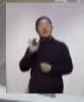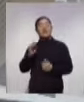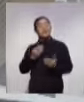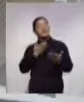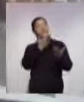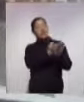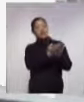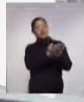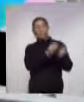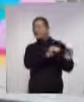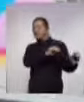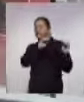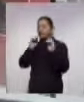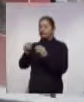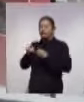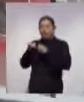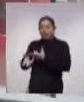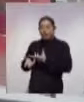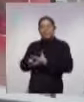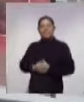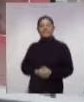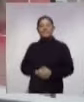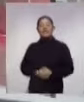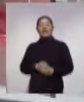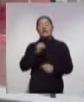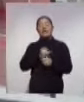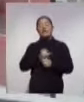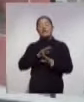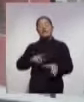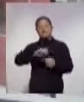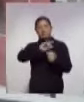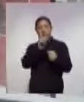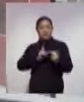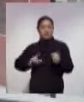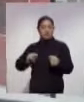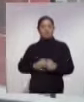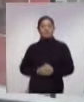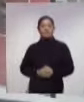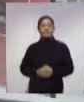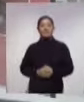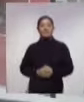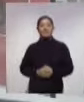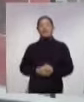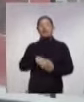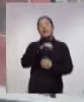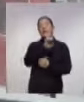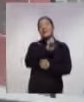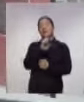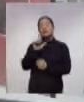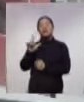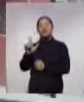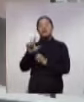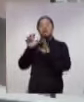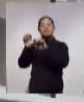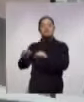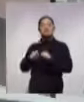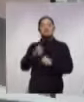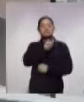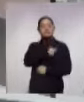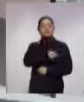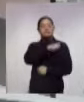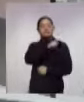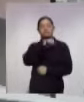DIF. En información nacional, Emilio Lozoya es detenido en Málaga,